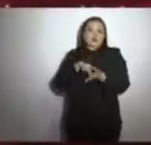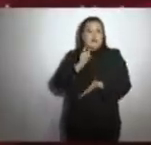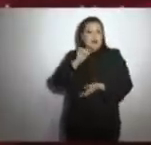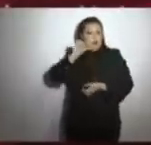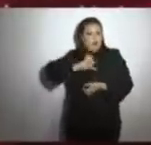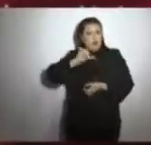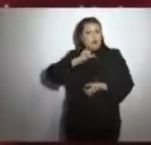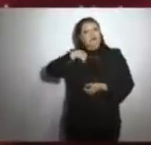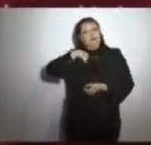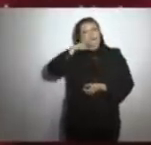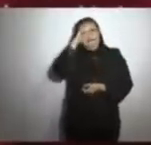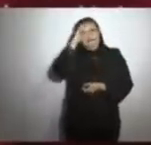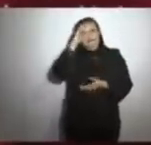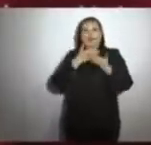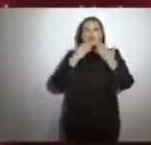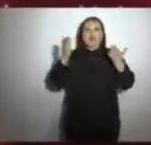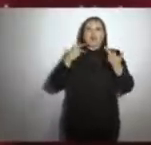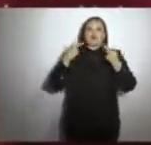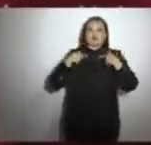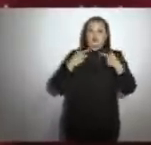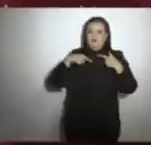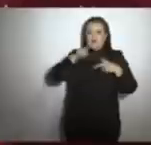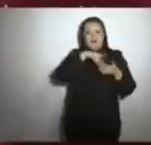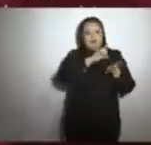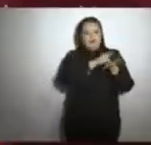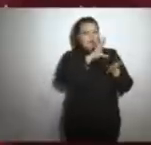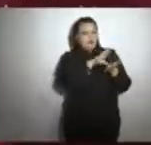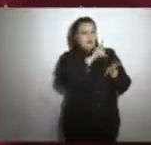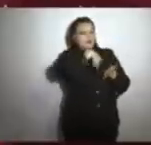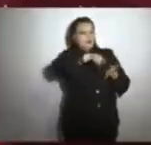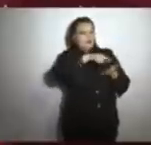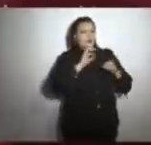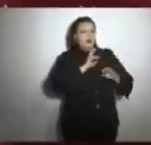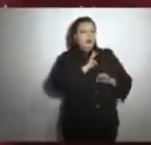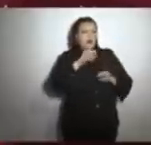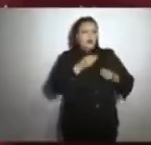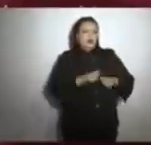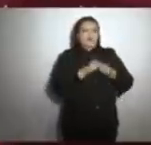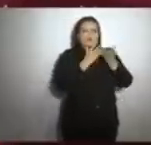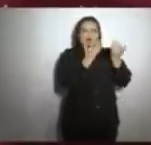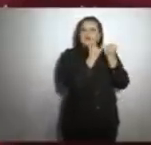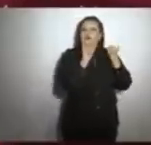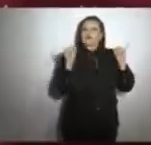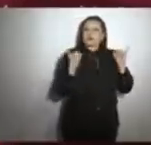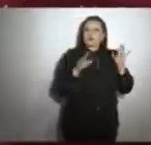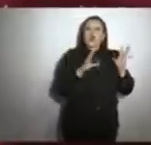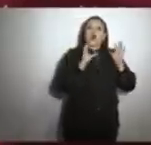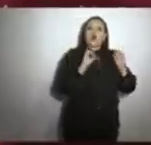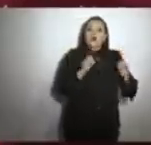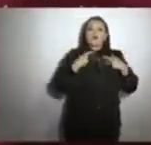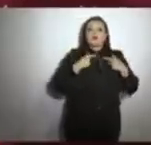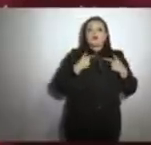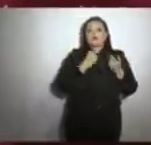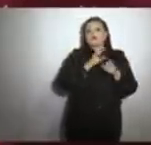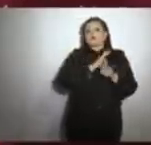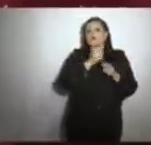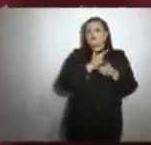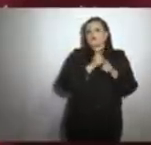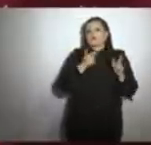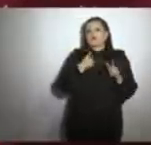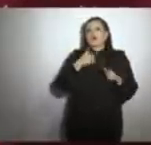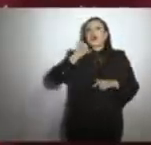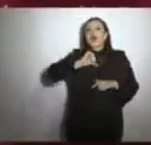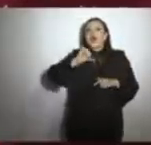en otorgarles una pensión que les permita alcanzar su autonomía y continuar con su ingreso. Hoy no